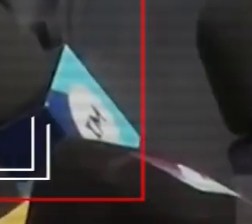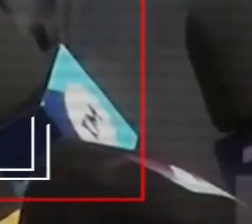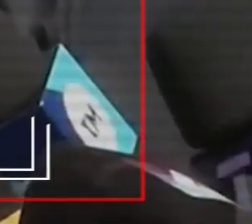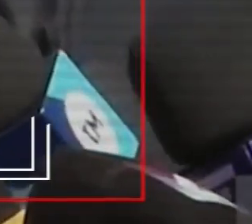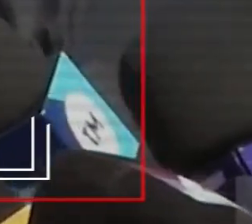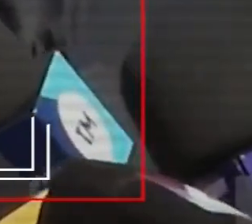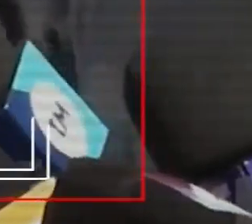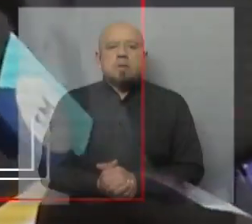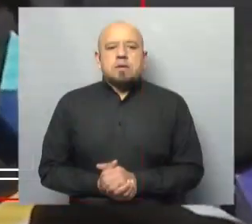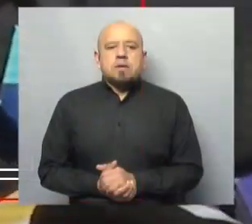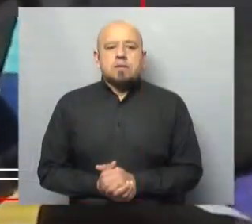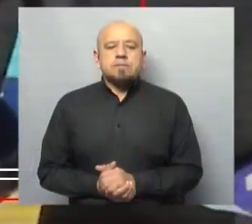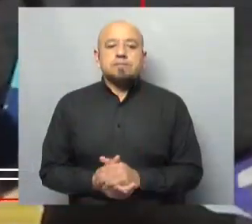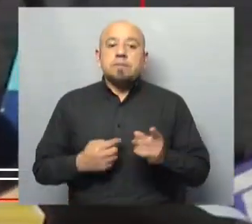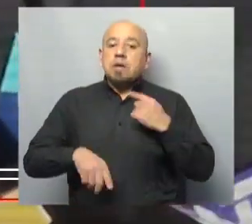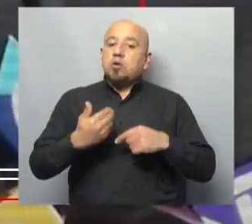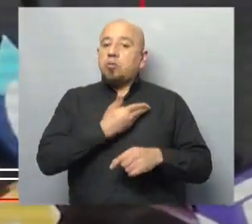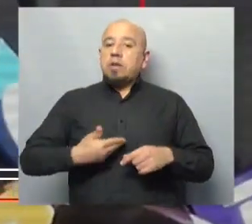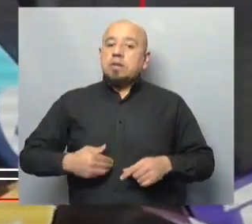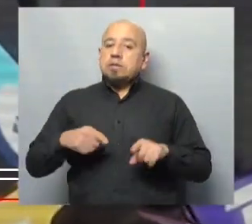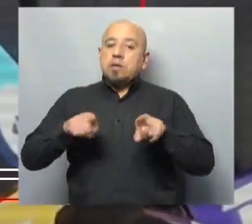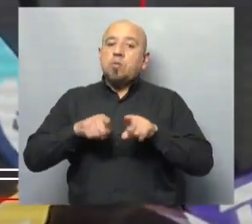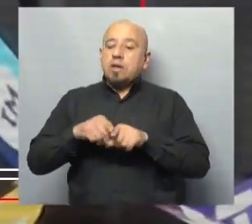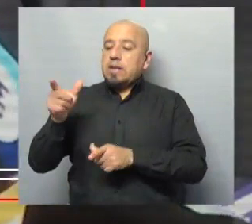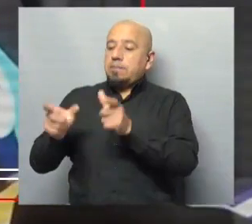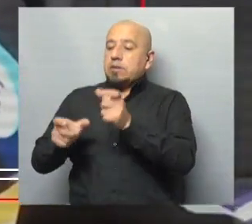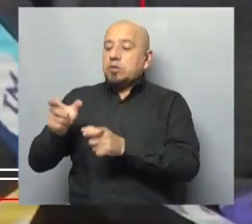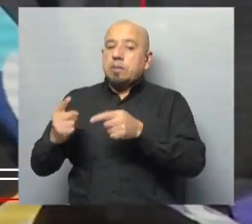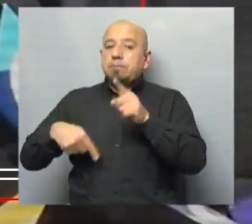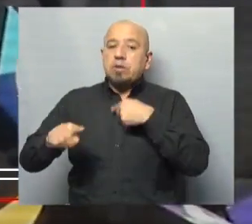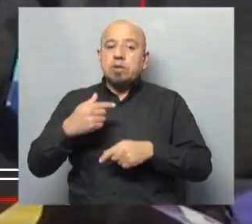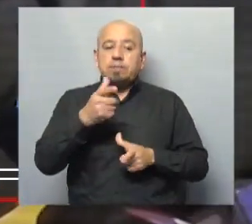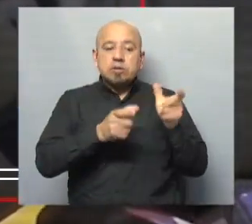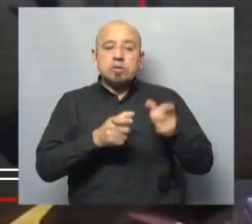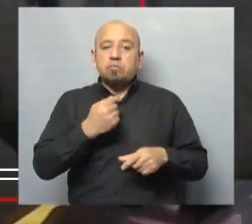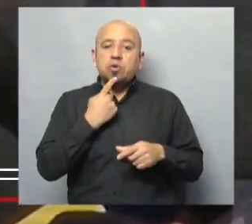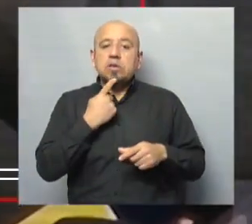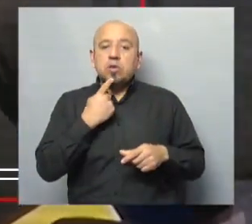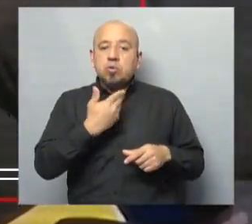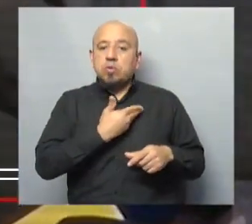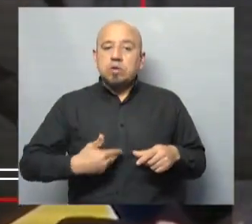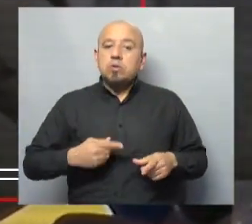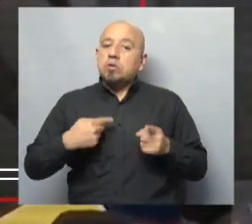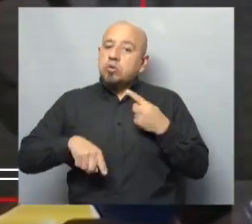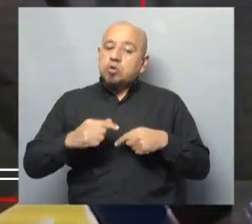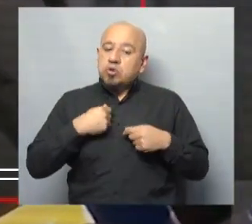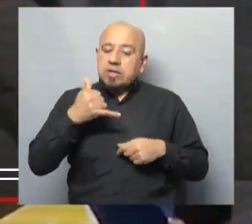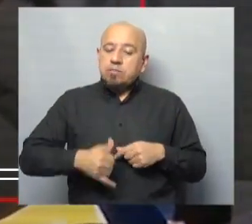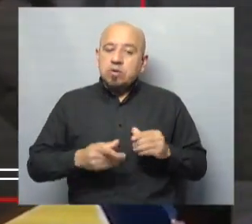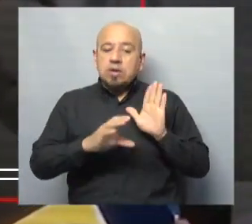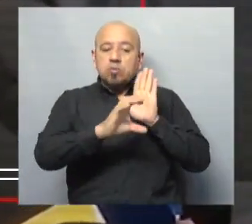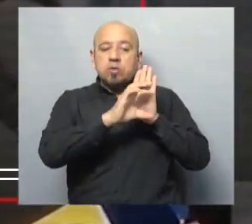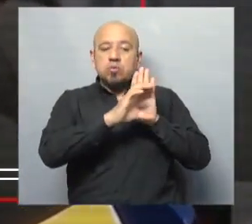los gobernantes igual que los ciudadanos pero sobre todo los gobernantes nos tenemos que venir a la constitución